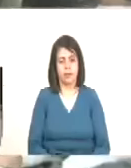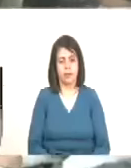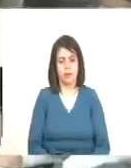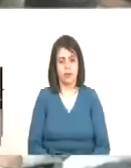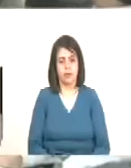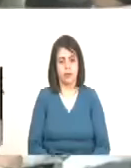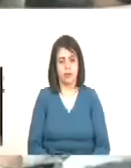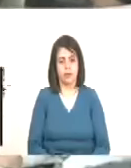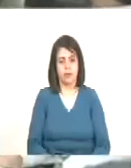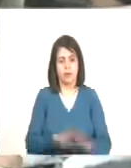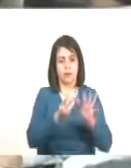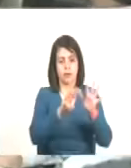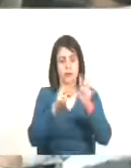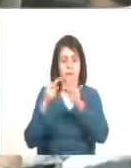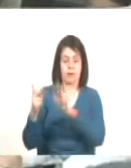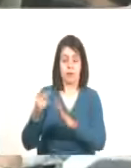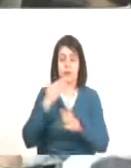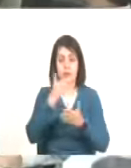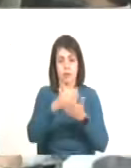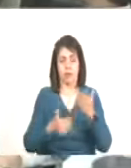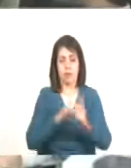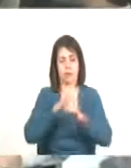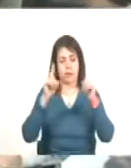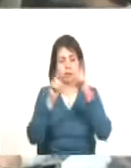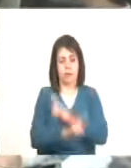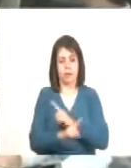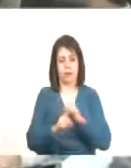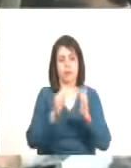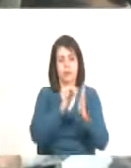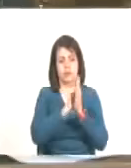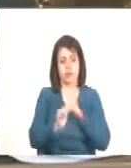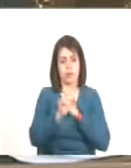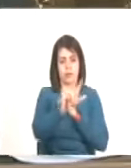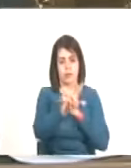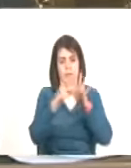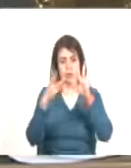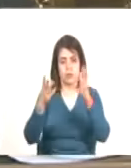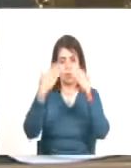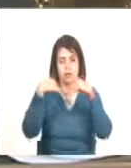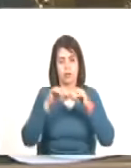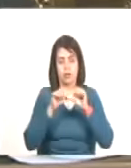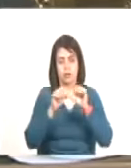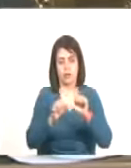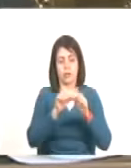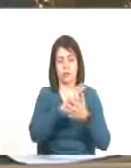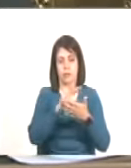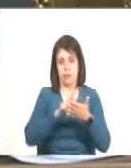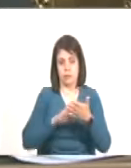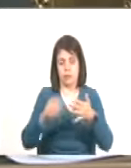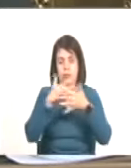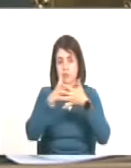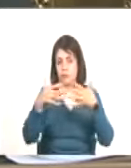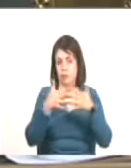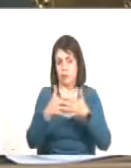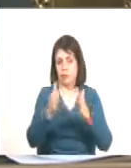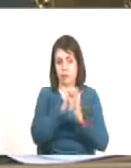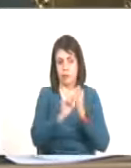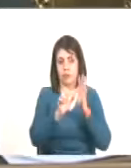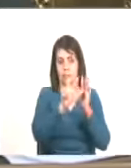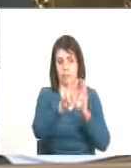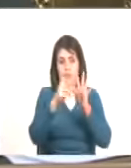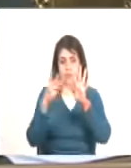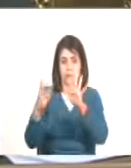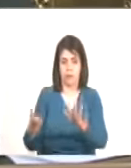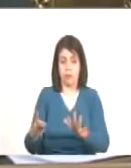Presidente. 87. Se propone aprobar con modificación el contenido del artículo 38, el cual queda redactado en los siguientes términos. Artículo